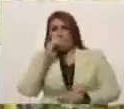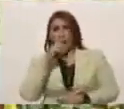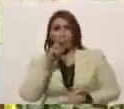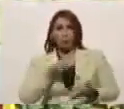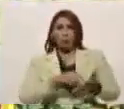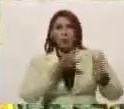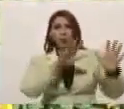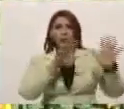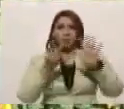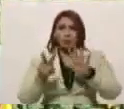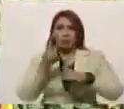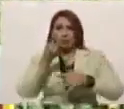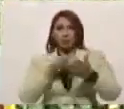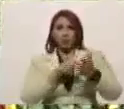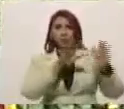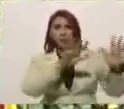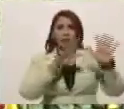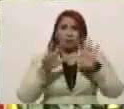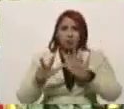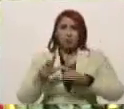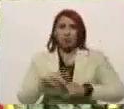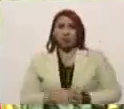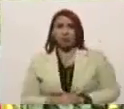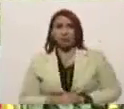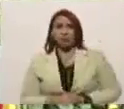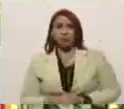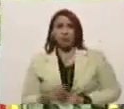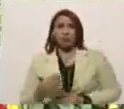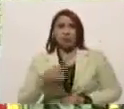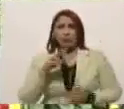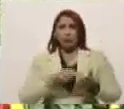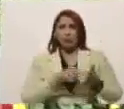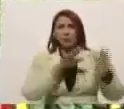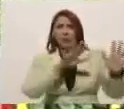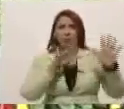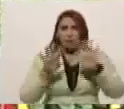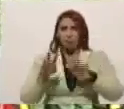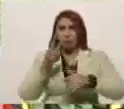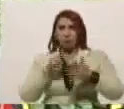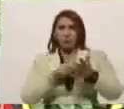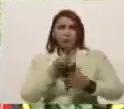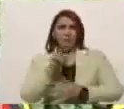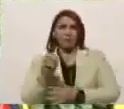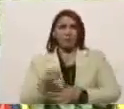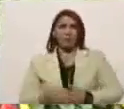2017, 2018, pero sobre todo los años 2019, 2020.